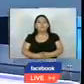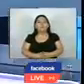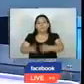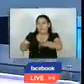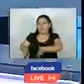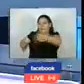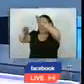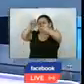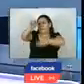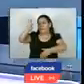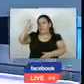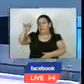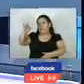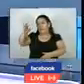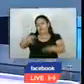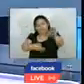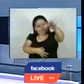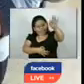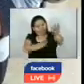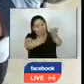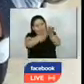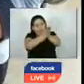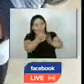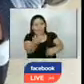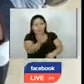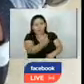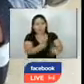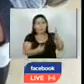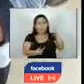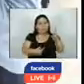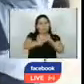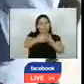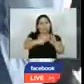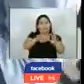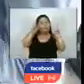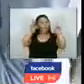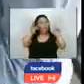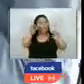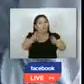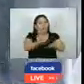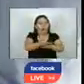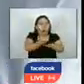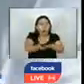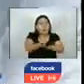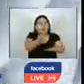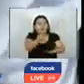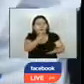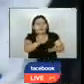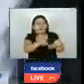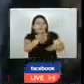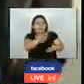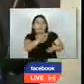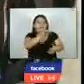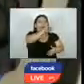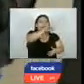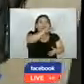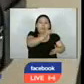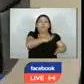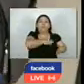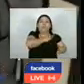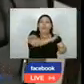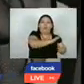La Fiscalía presentó el requerimiento fiscal contra tres personas acusadas de vender suplementos alimenticios propiedad del Instituto Salvadoreño del